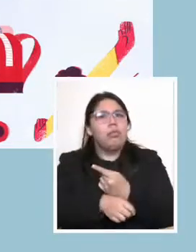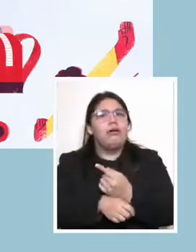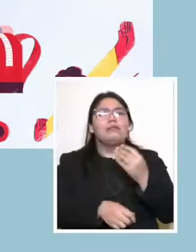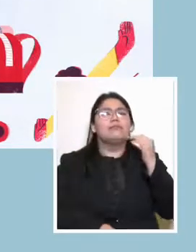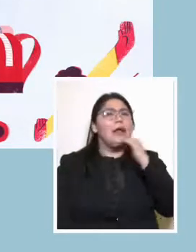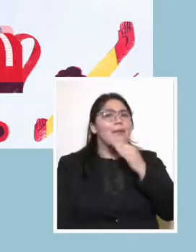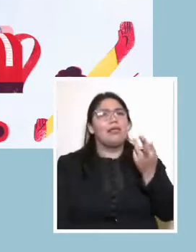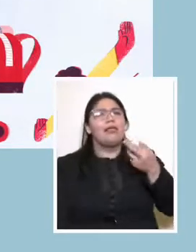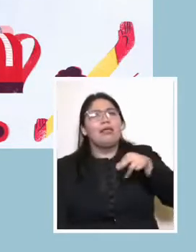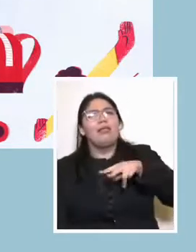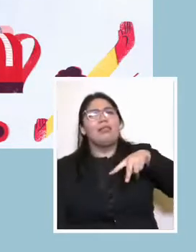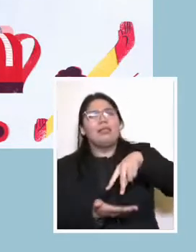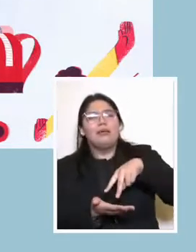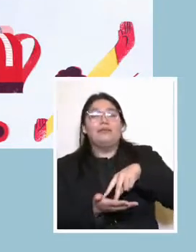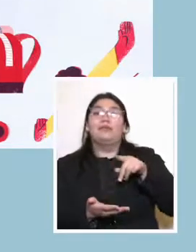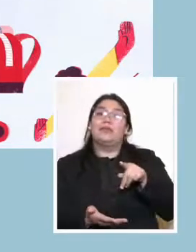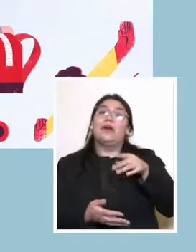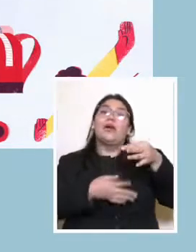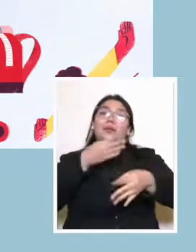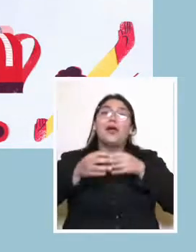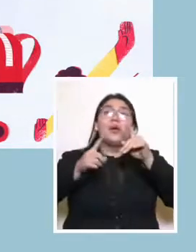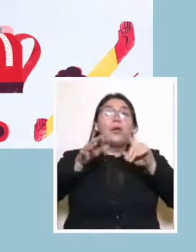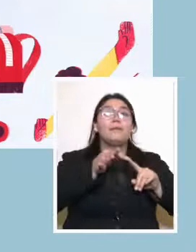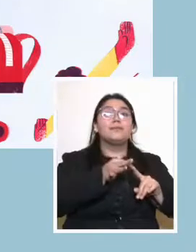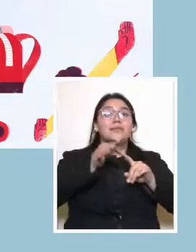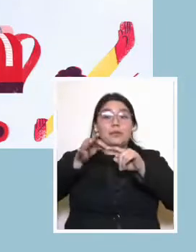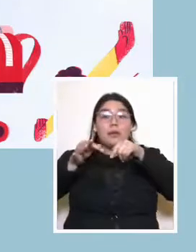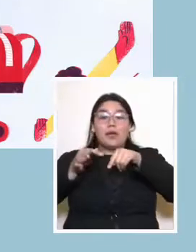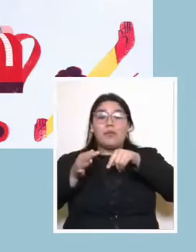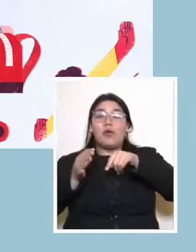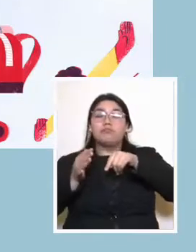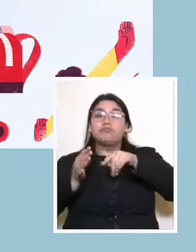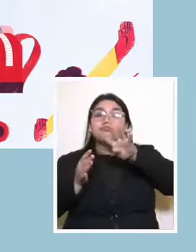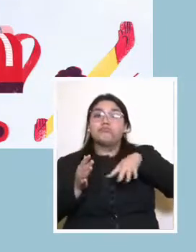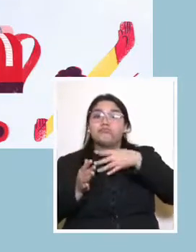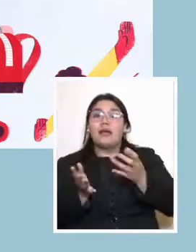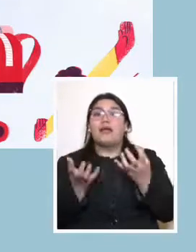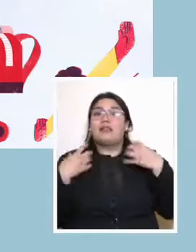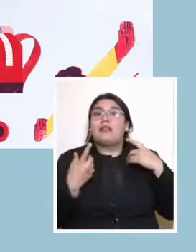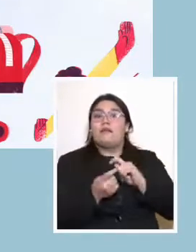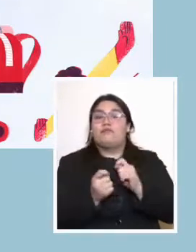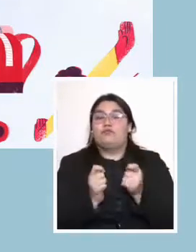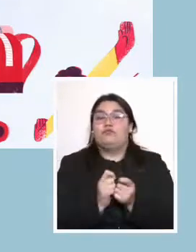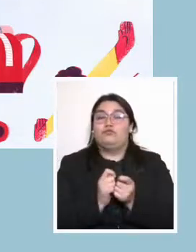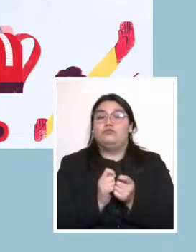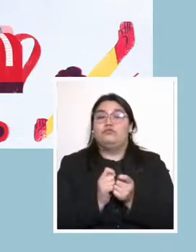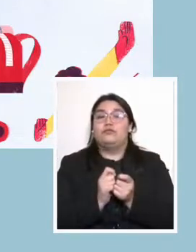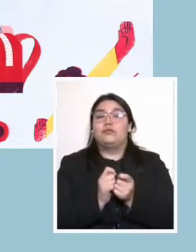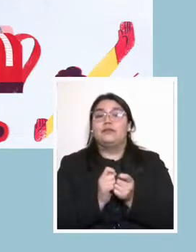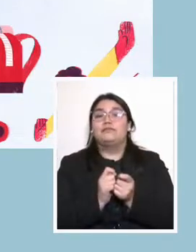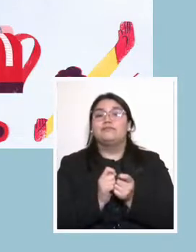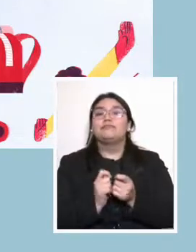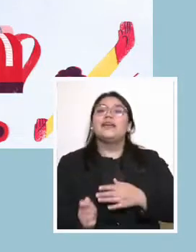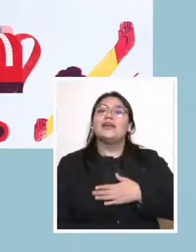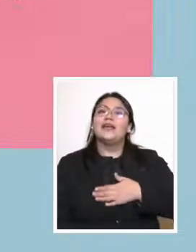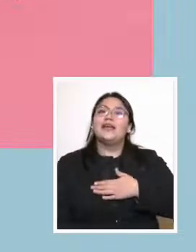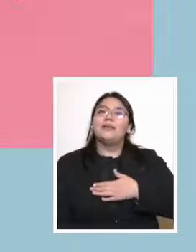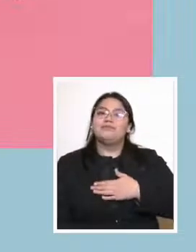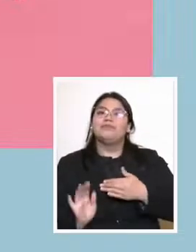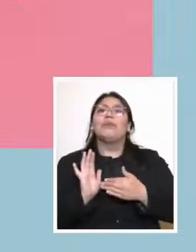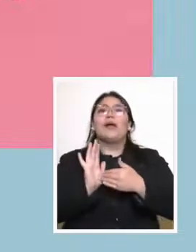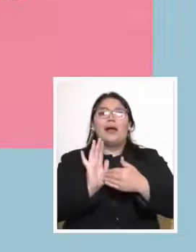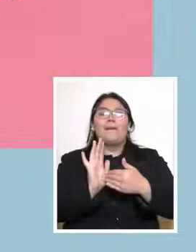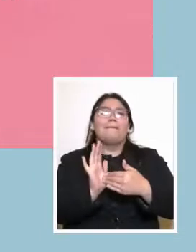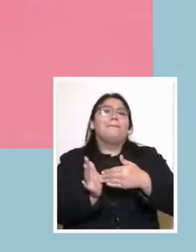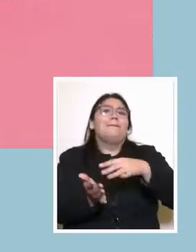de aquellos principios que nos impulsan, ¿no es cierto?, en nuestra agenda de transformación de lo que queremos plantearle al país y